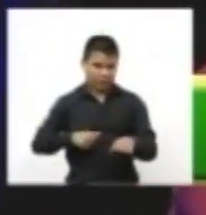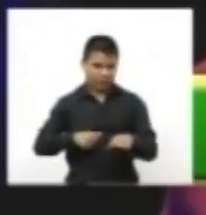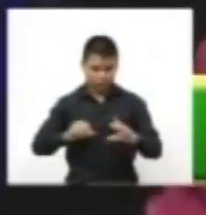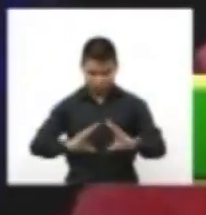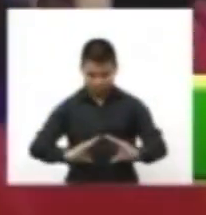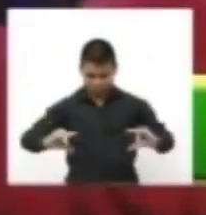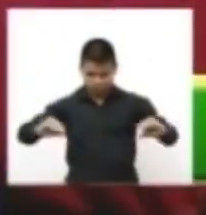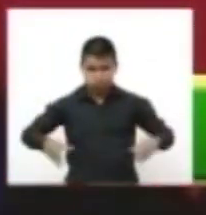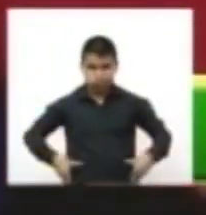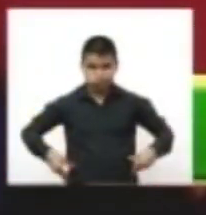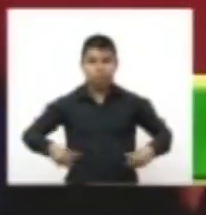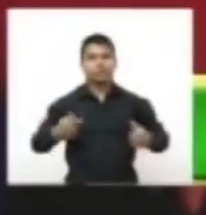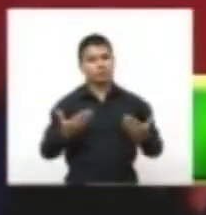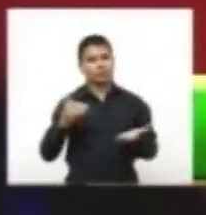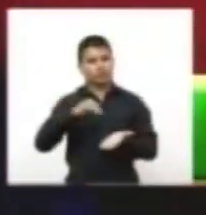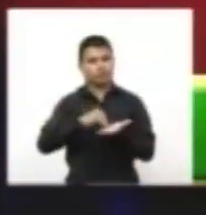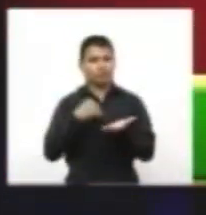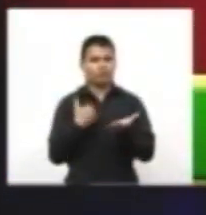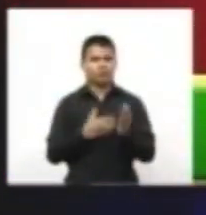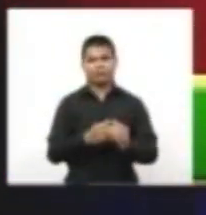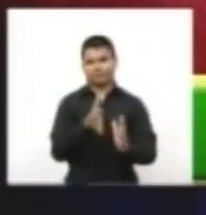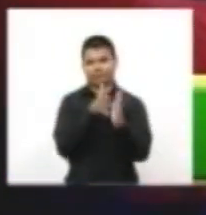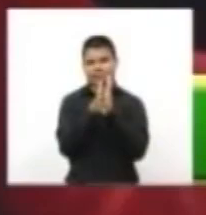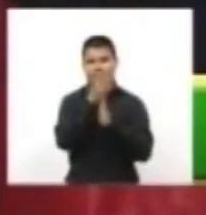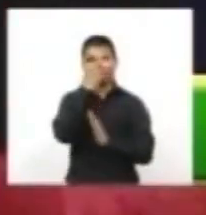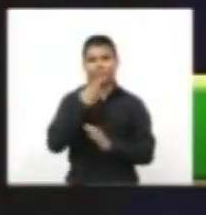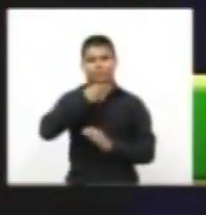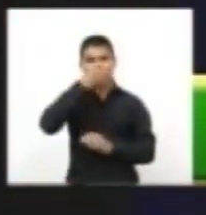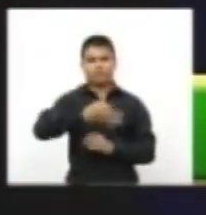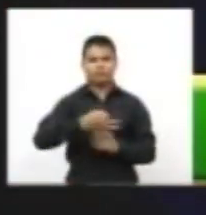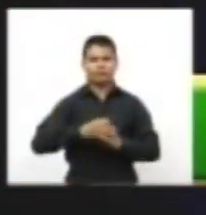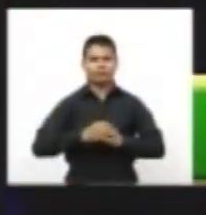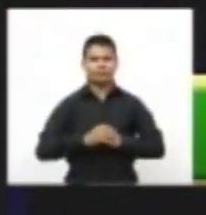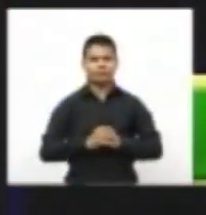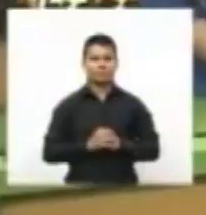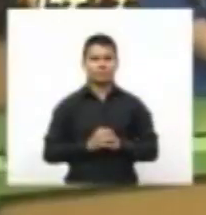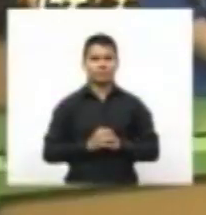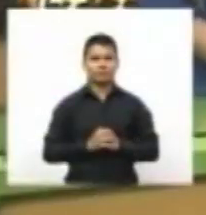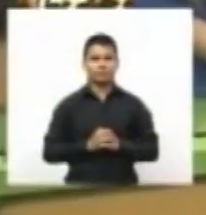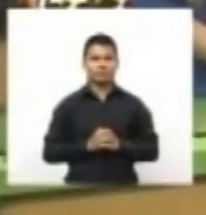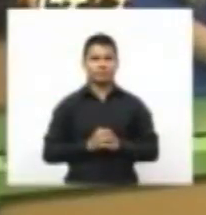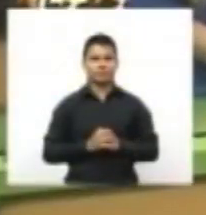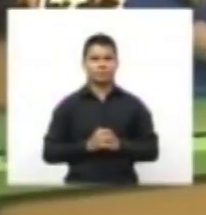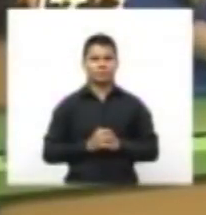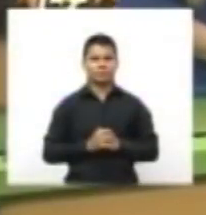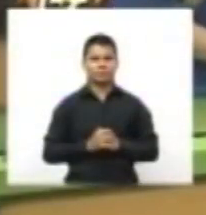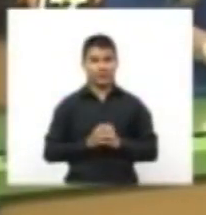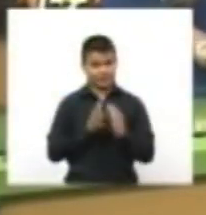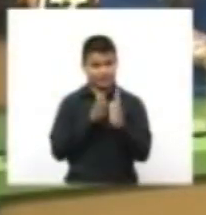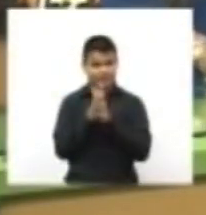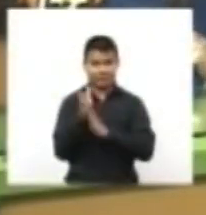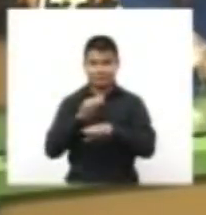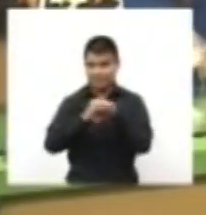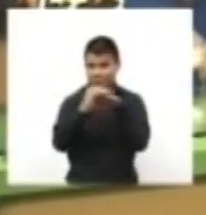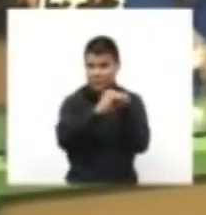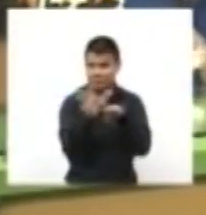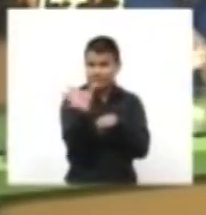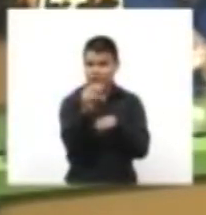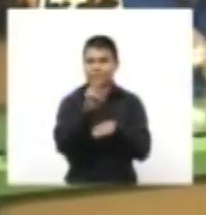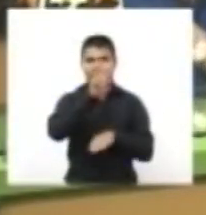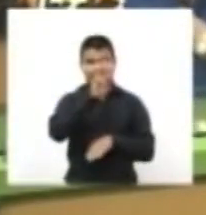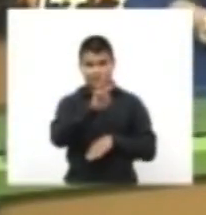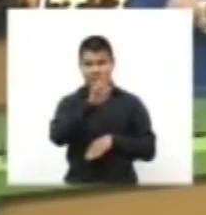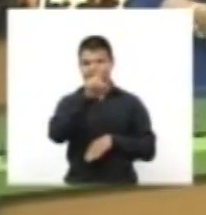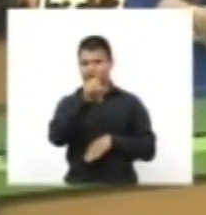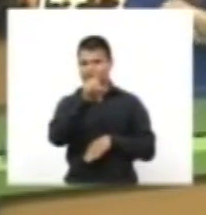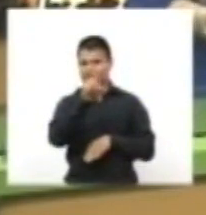sometido en marzo de este año. Y le daré las noticias, un compromiso con la verdad. Lili, le tengo una invitación muy especial para este 31 de